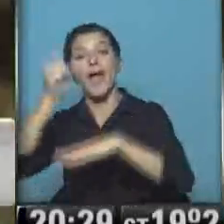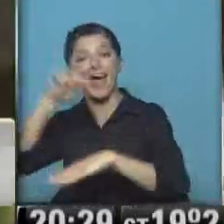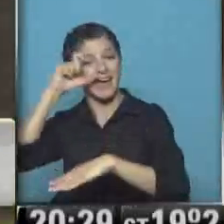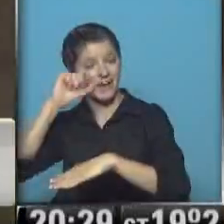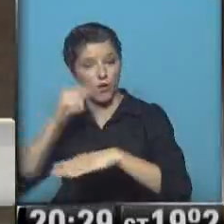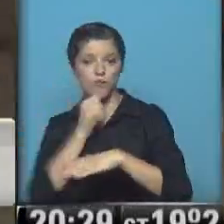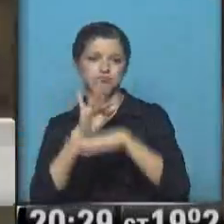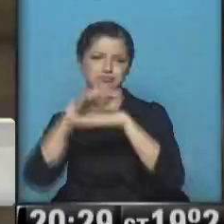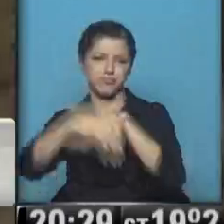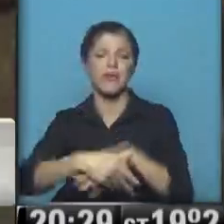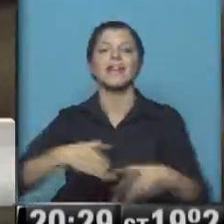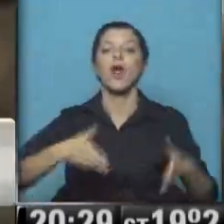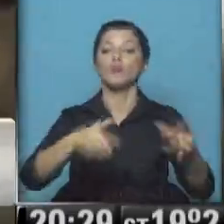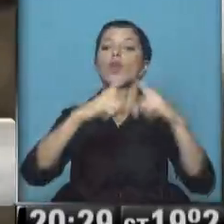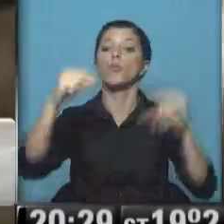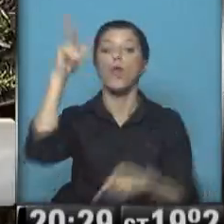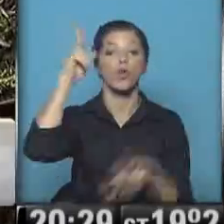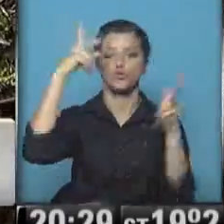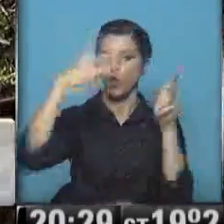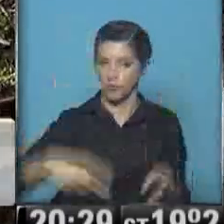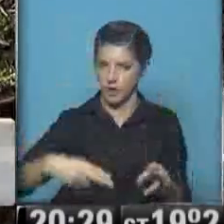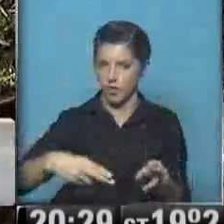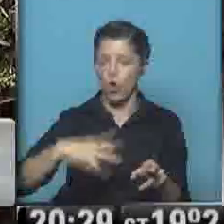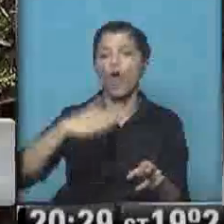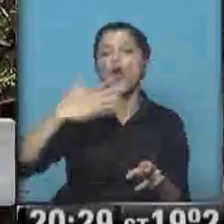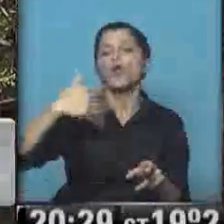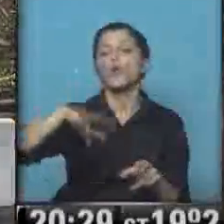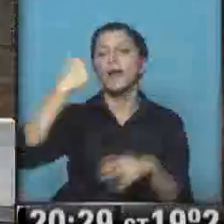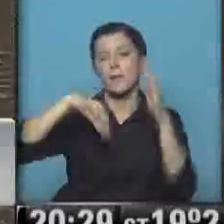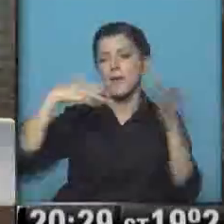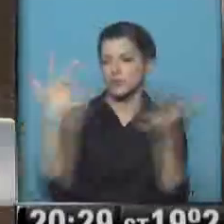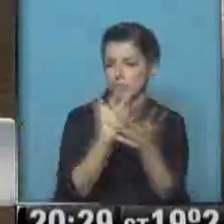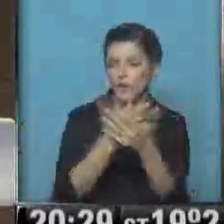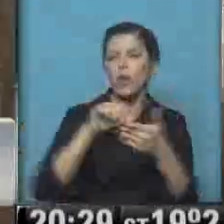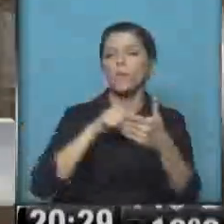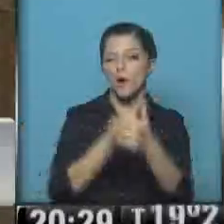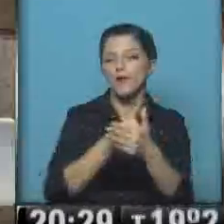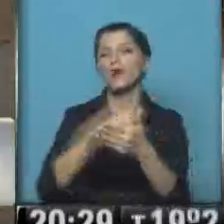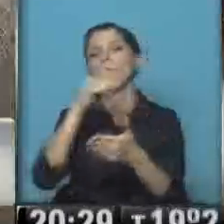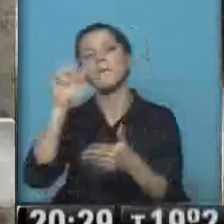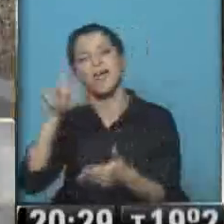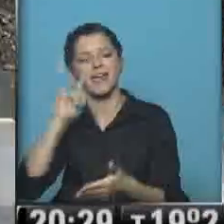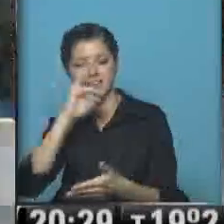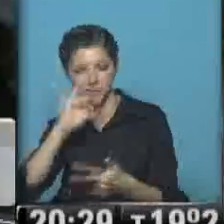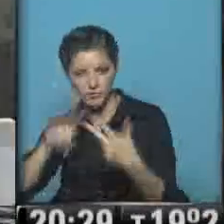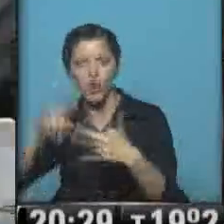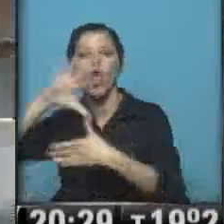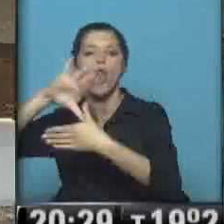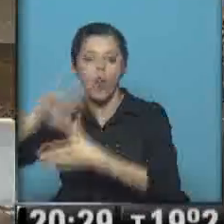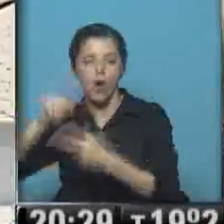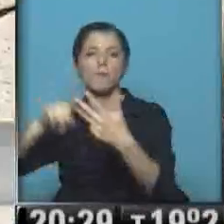ruta 8 fue cortada. Las zonas más afectadas fueron Moreno, Berisso, La Plata, Merlo, Quilmes y Lomas de